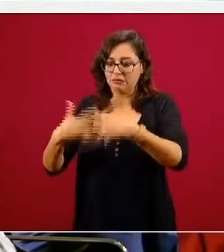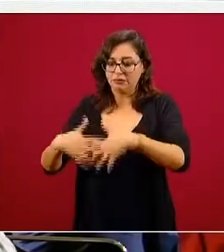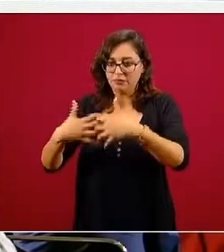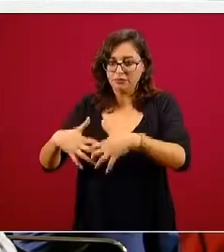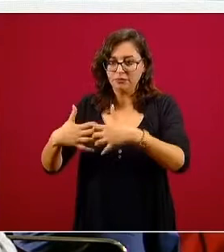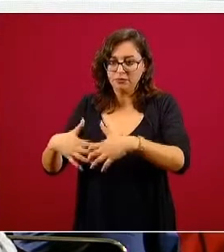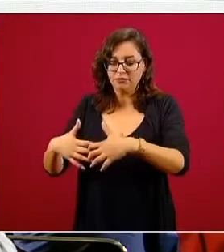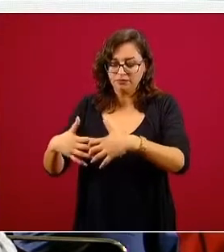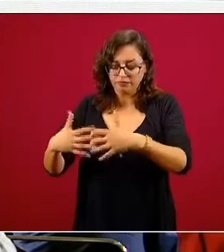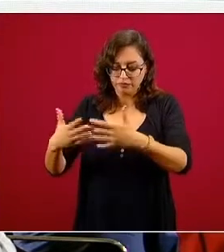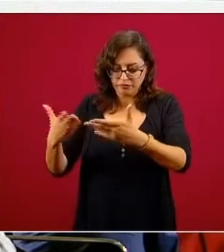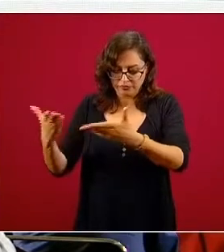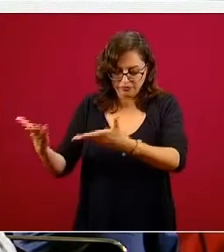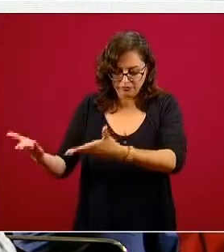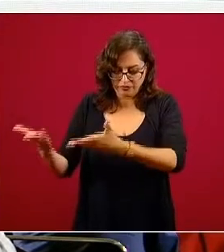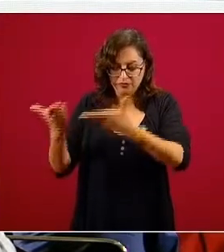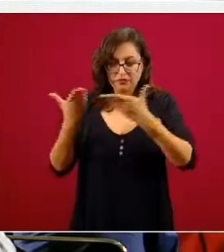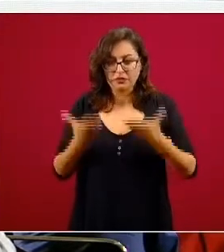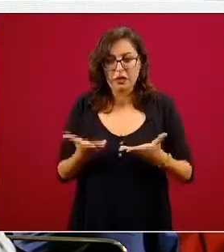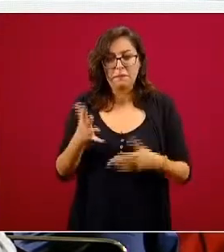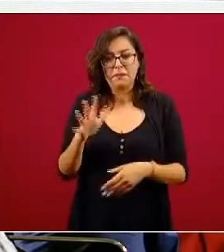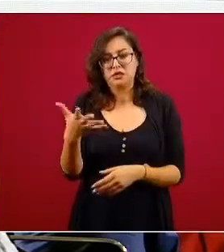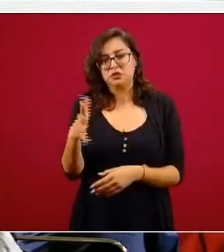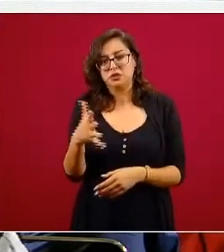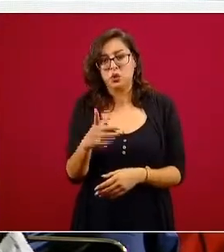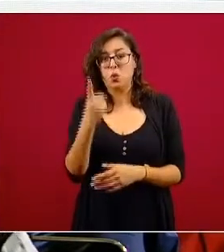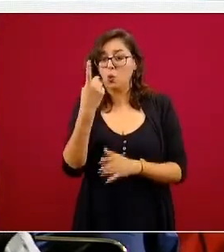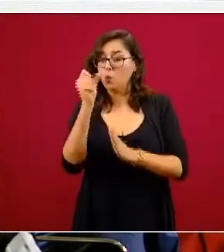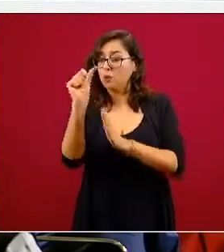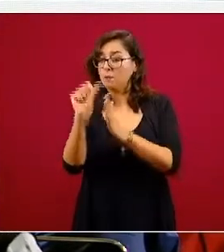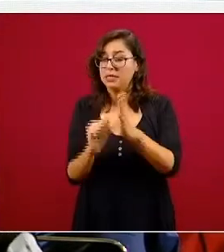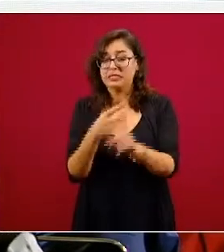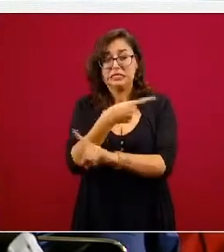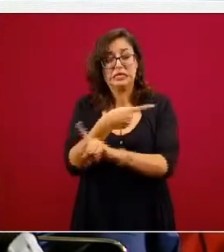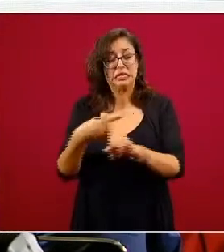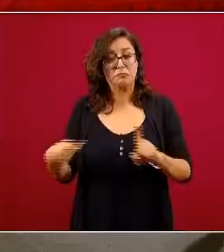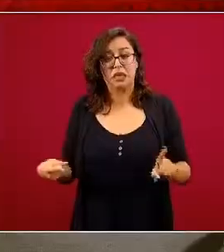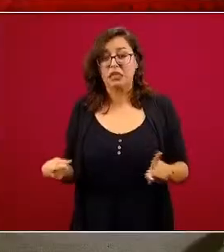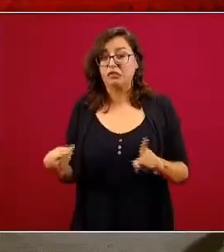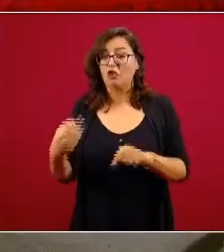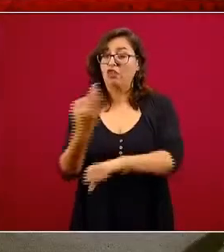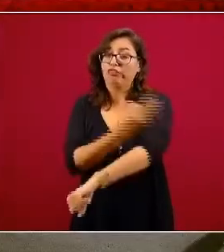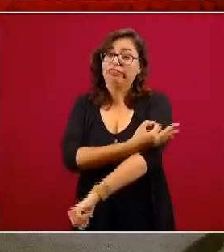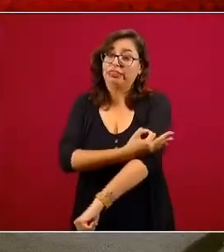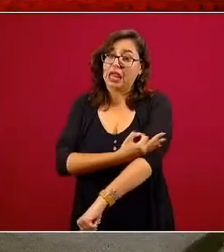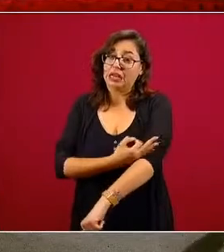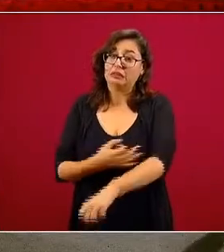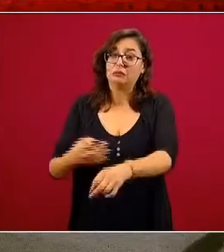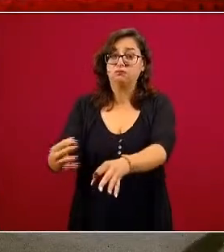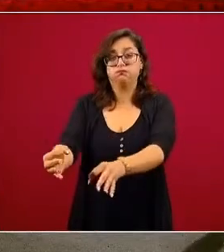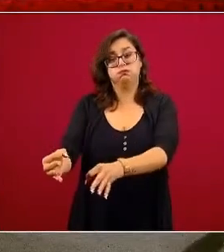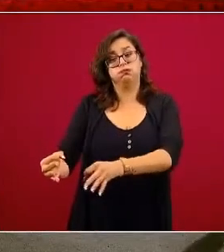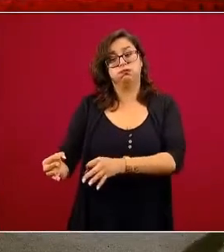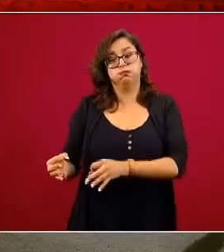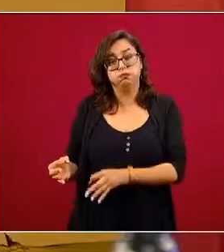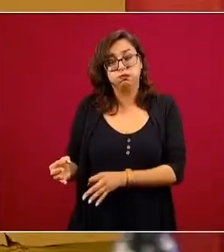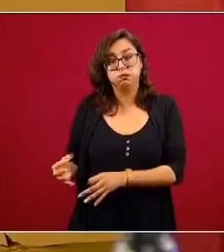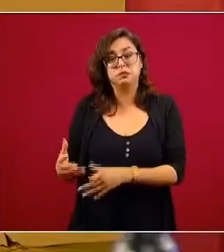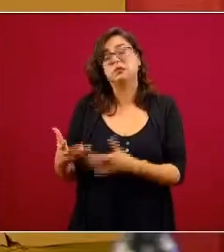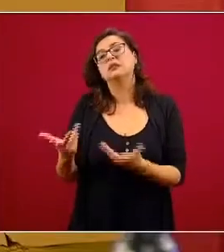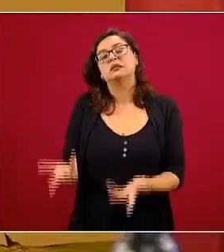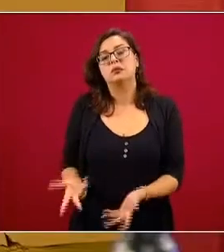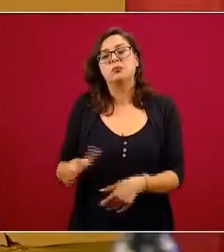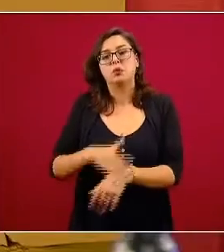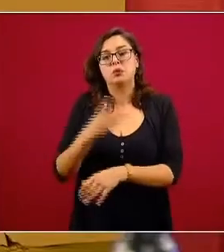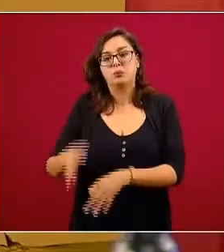insumos, aproximadamente se retrasó 1 mes y medio hacia 2 meses todo el proceso, aunque